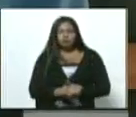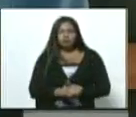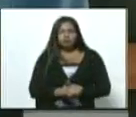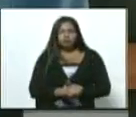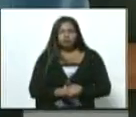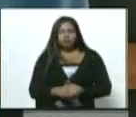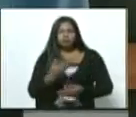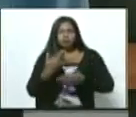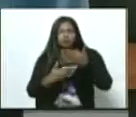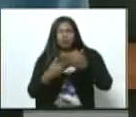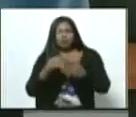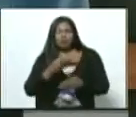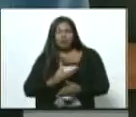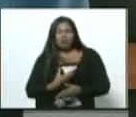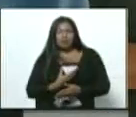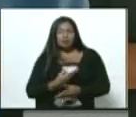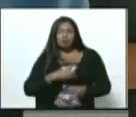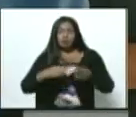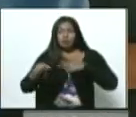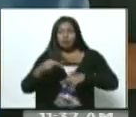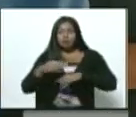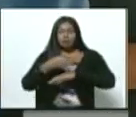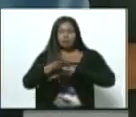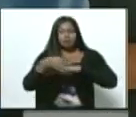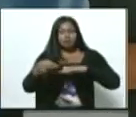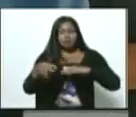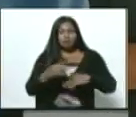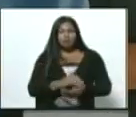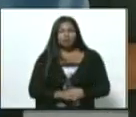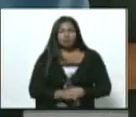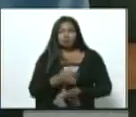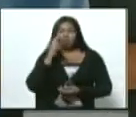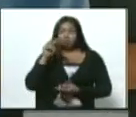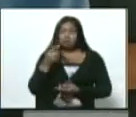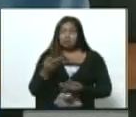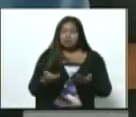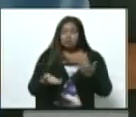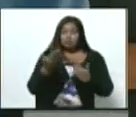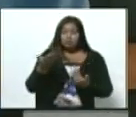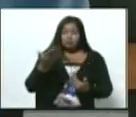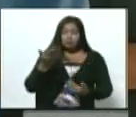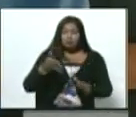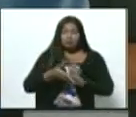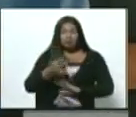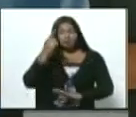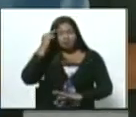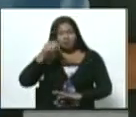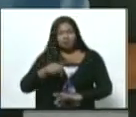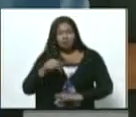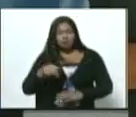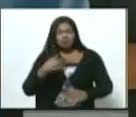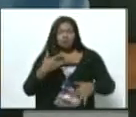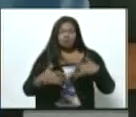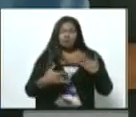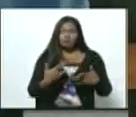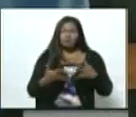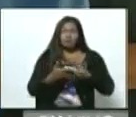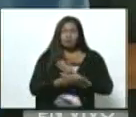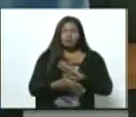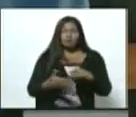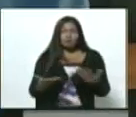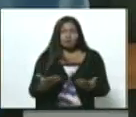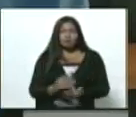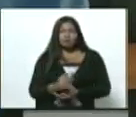decretos de un alcalde o las ordenanzas municipales. Entonces vean ustedes lo importante el día de hoy de este acto, donde